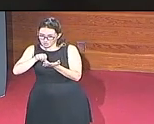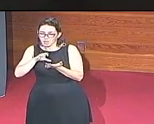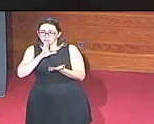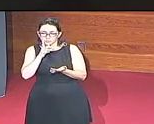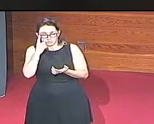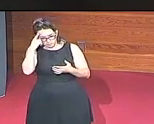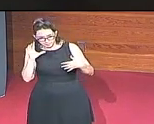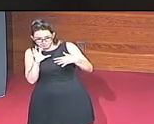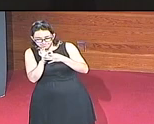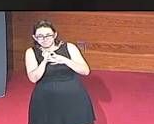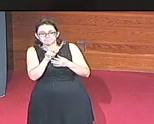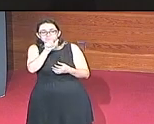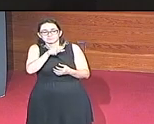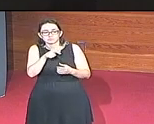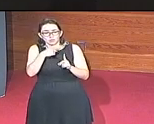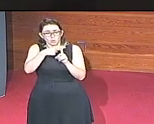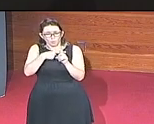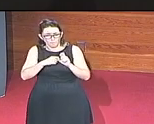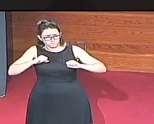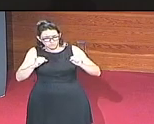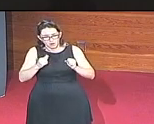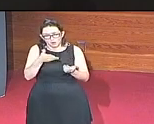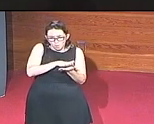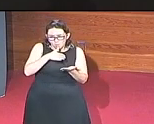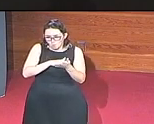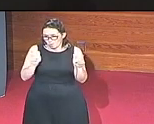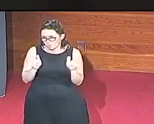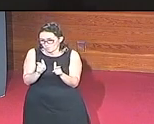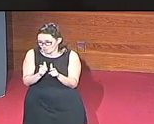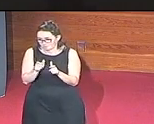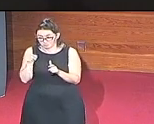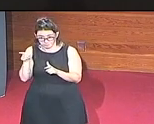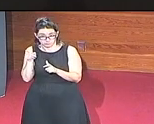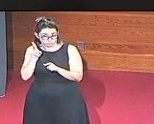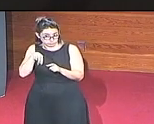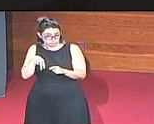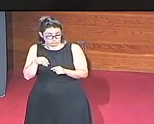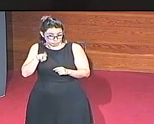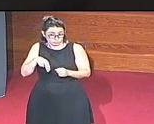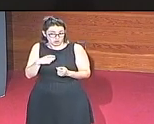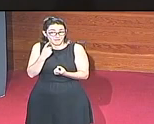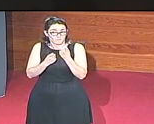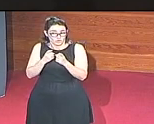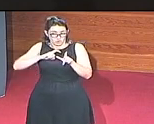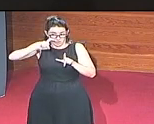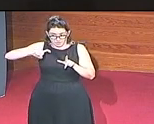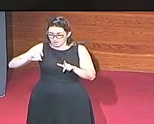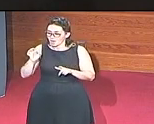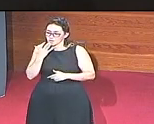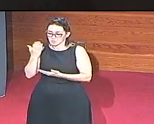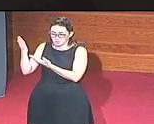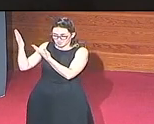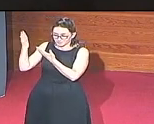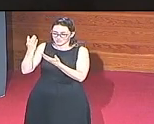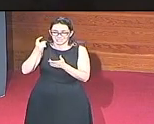las bajas temperaturas que fueron muriendo todos y esto también es infografía y es de hace o los primeros gráficos estadísticos